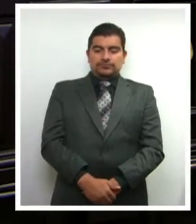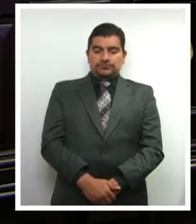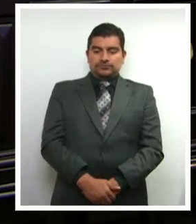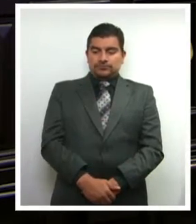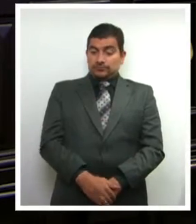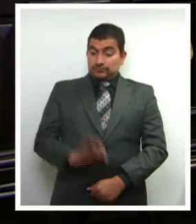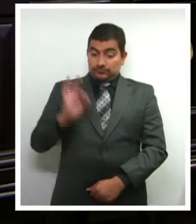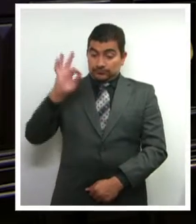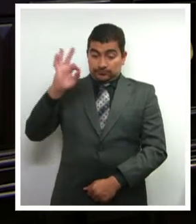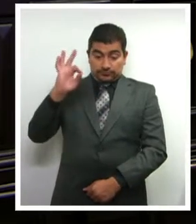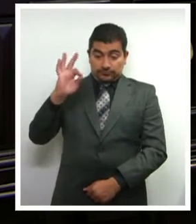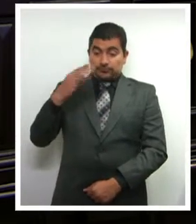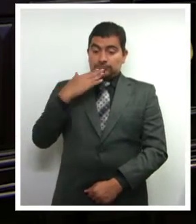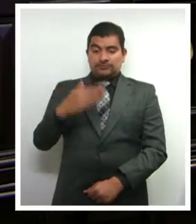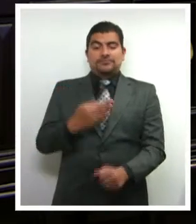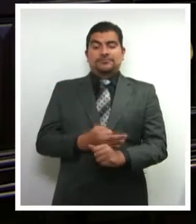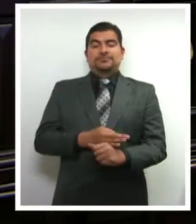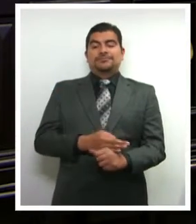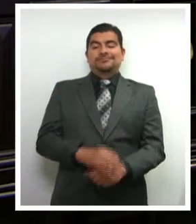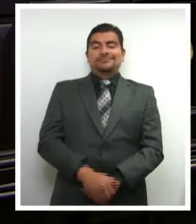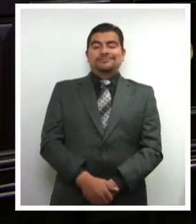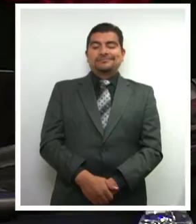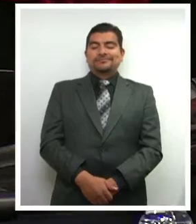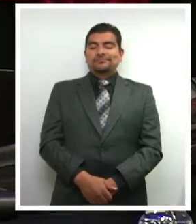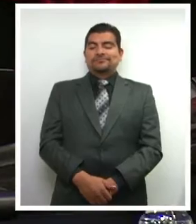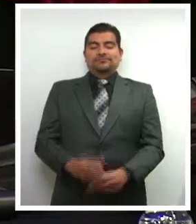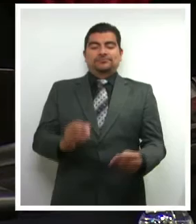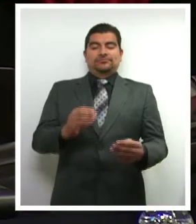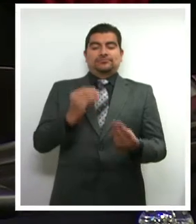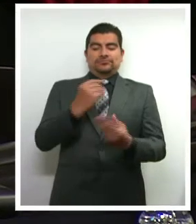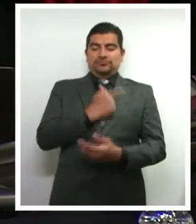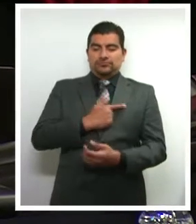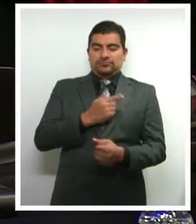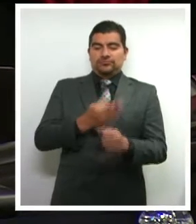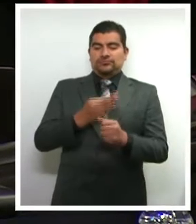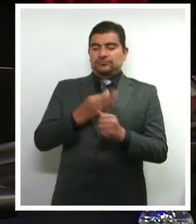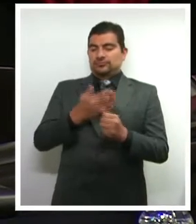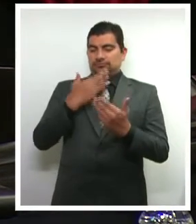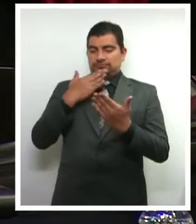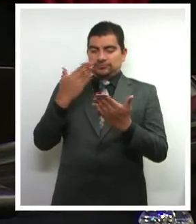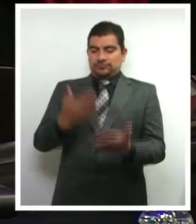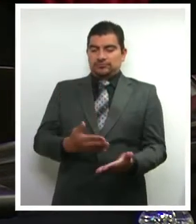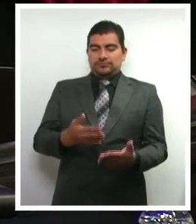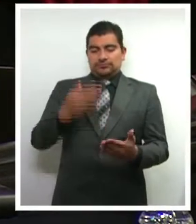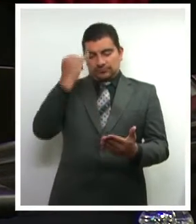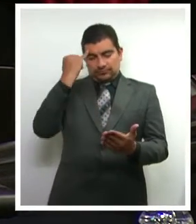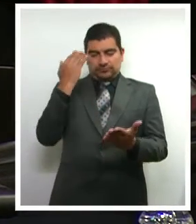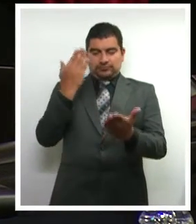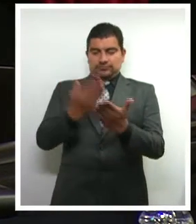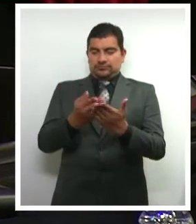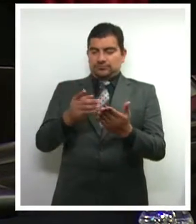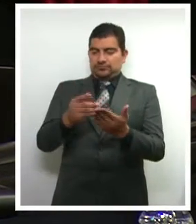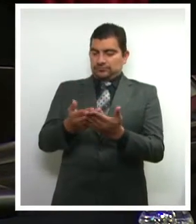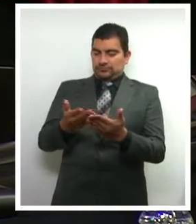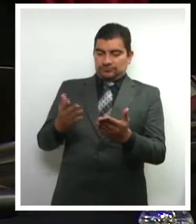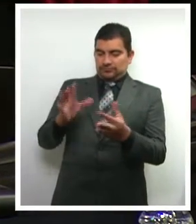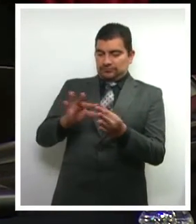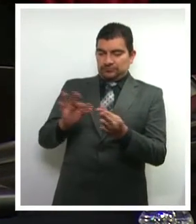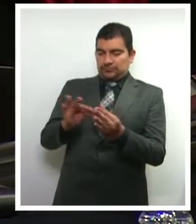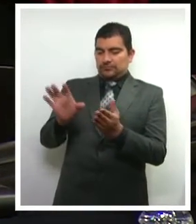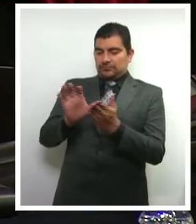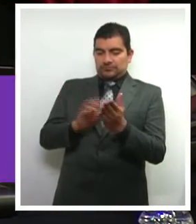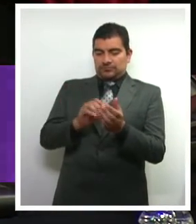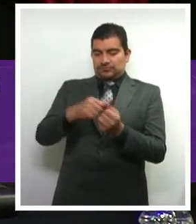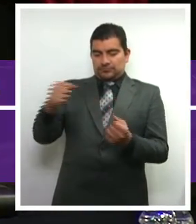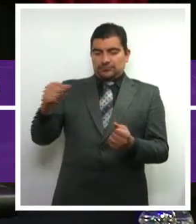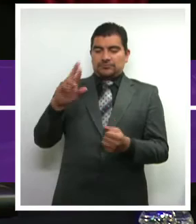bien? Bueno, me da mucho gusto y le doy la bienvenida a la iniciativa presentada por constituyente